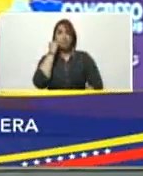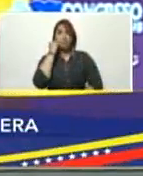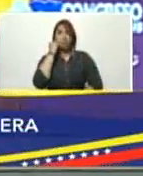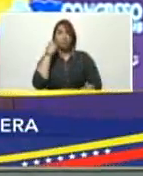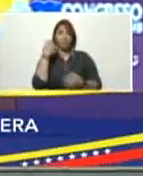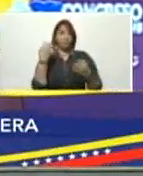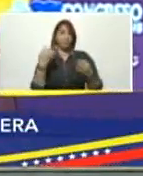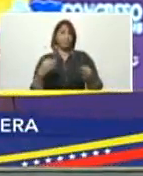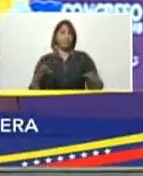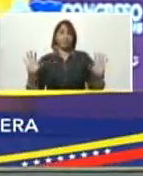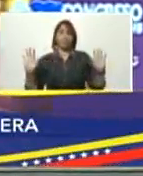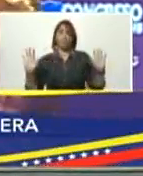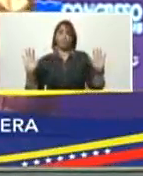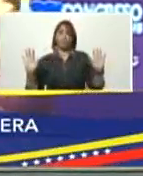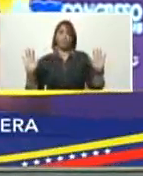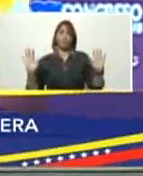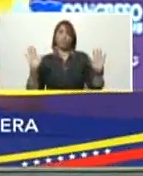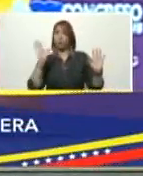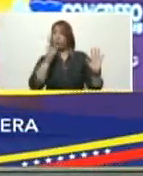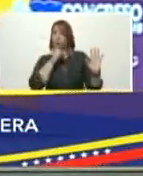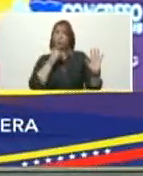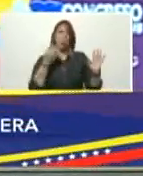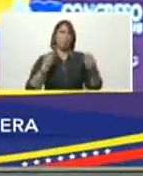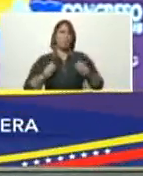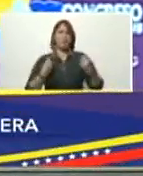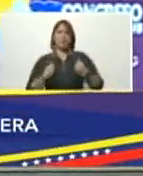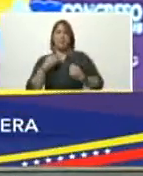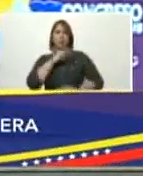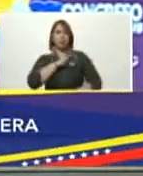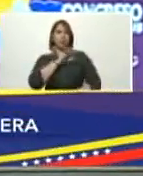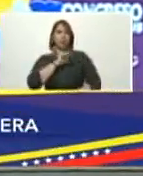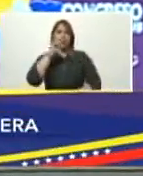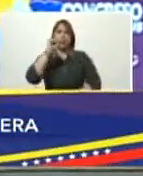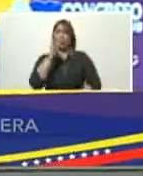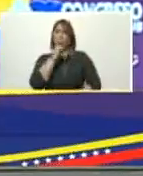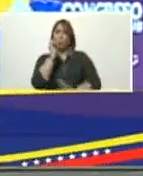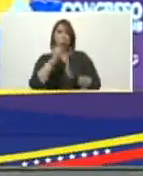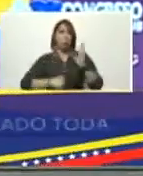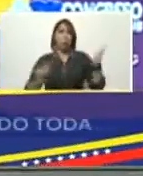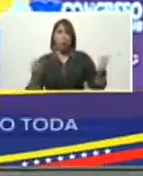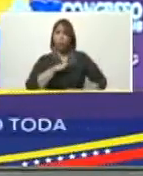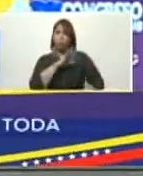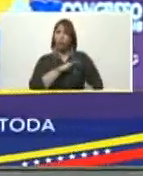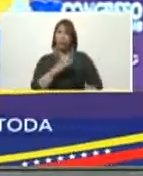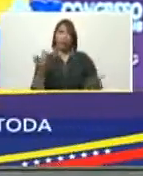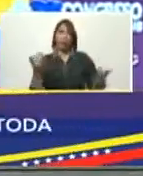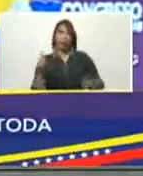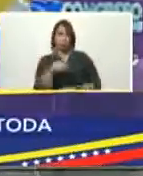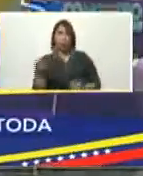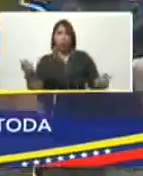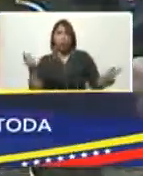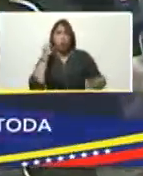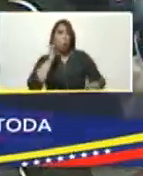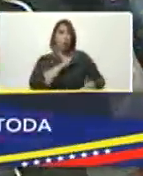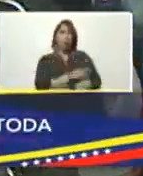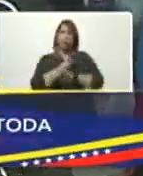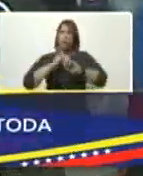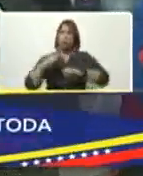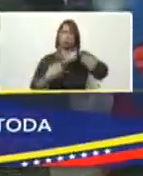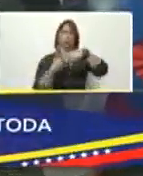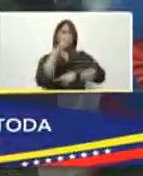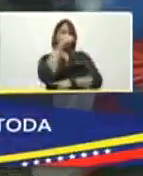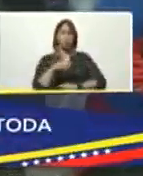sencillamente, no existiera la sociedad. No existiera. Así es, el mujerero de la